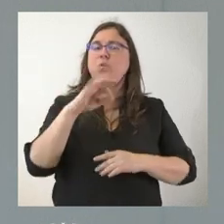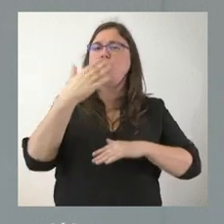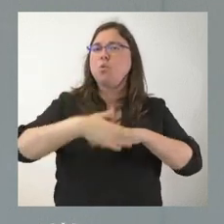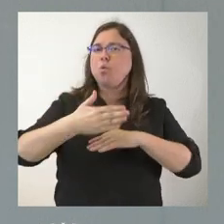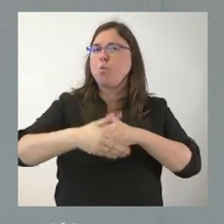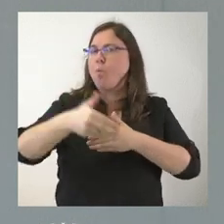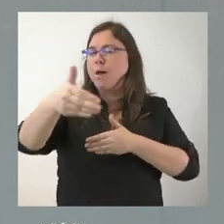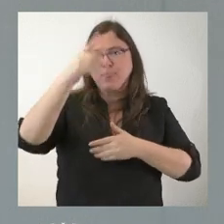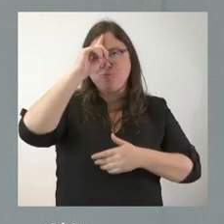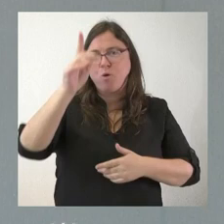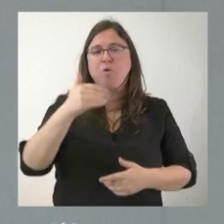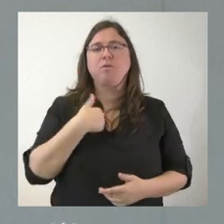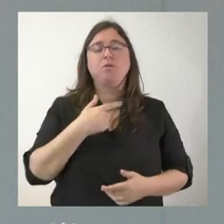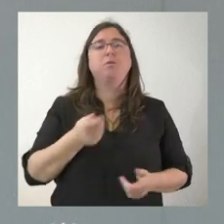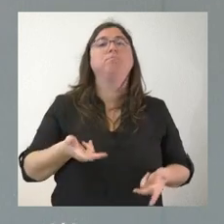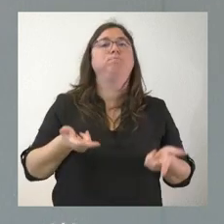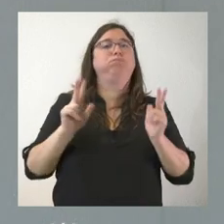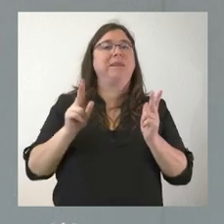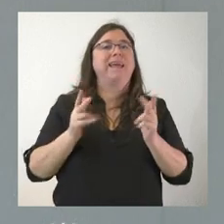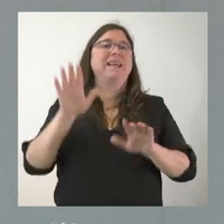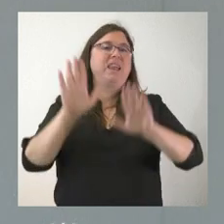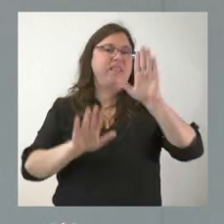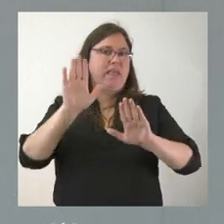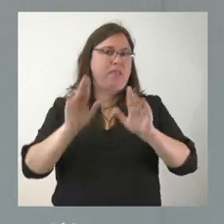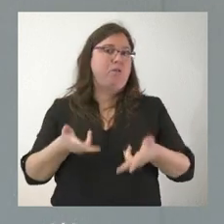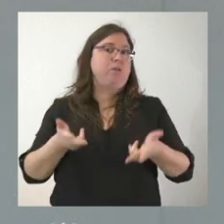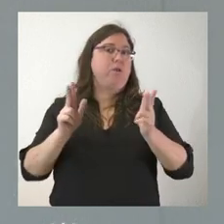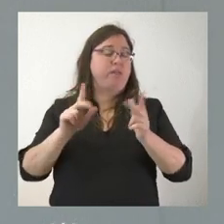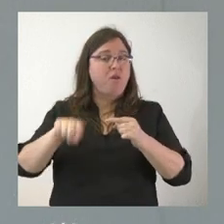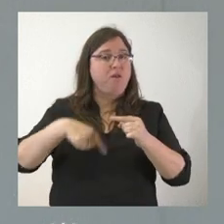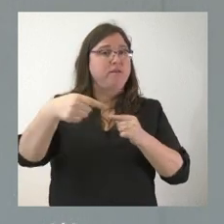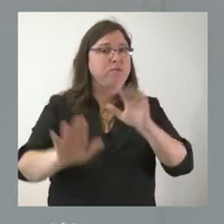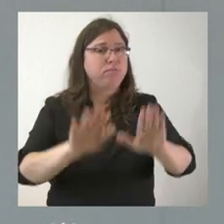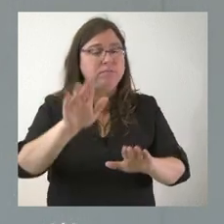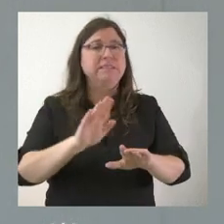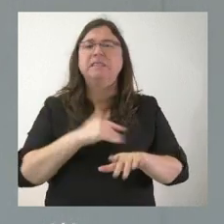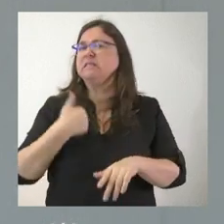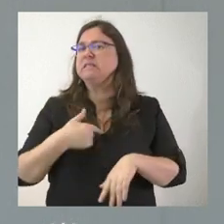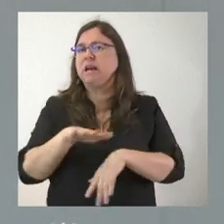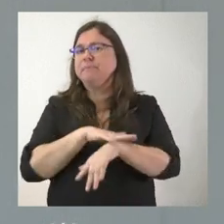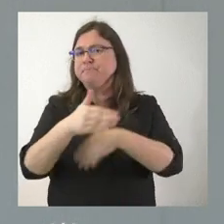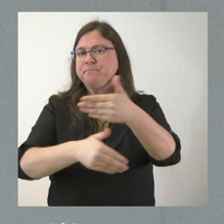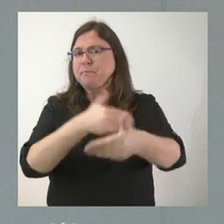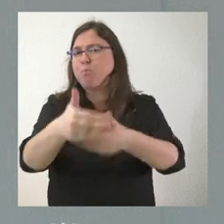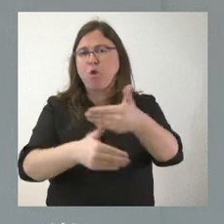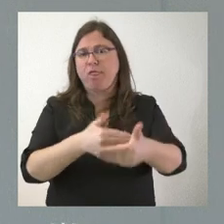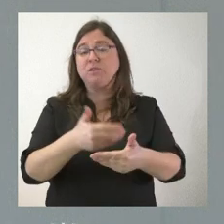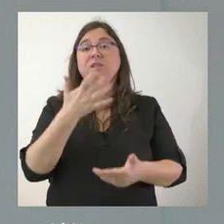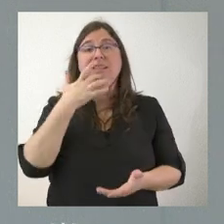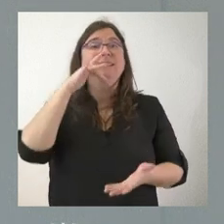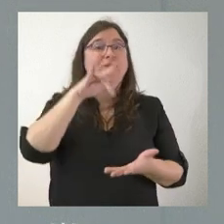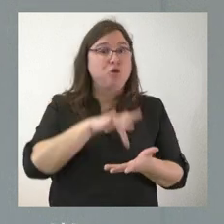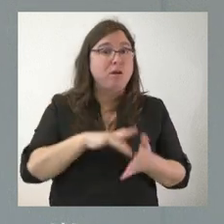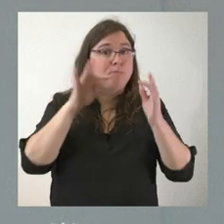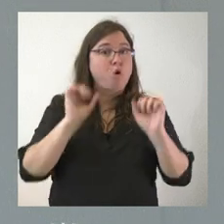evidentemente la autorización y la licitación es la fase previa licitación y por tanto la consejería estará ya en este proceso definitivo y cuando se proceda